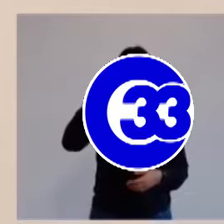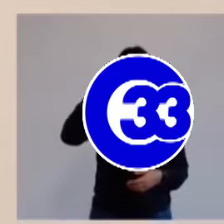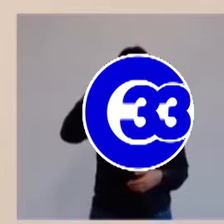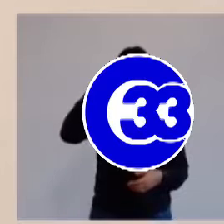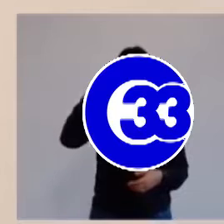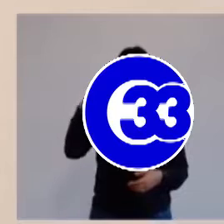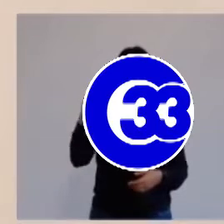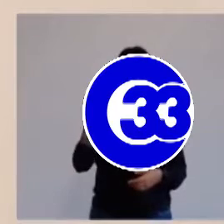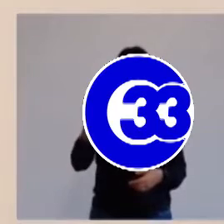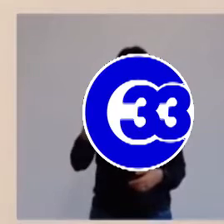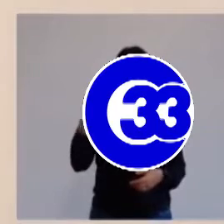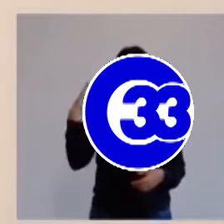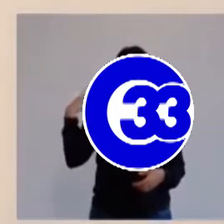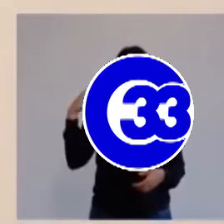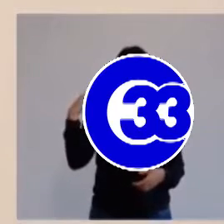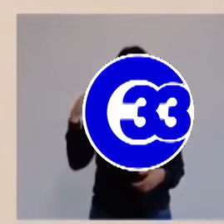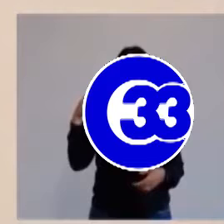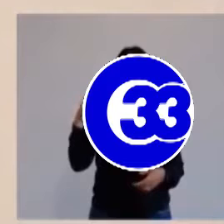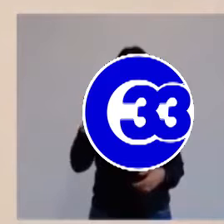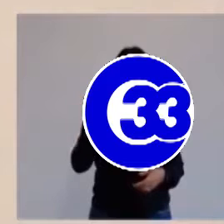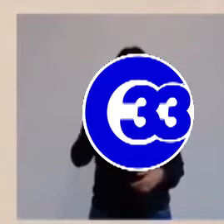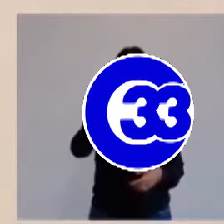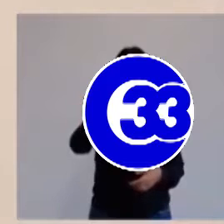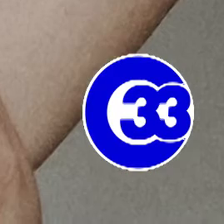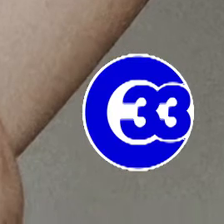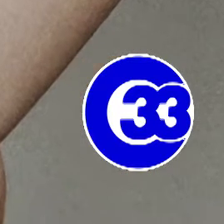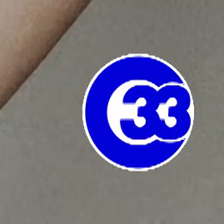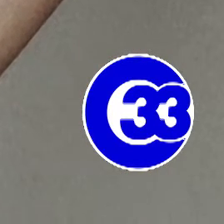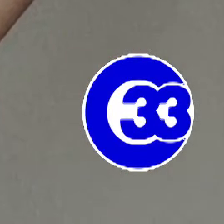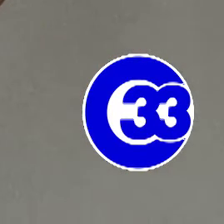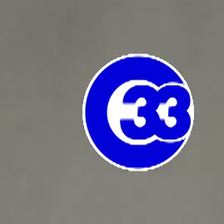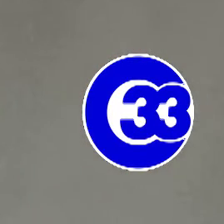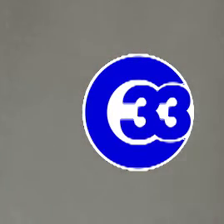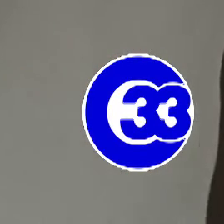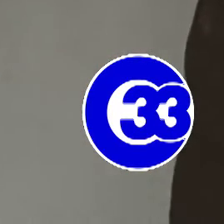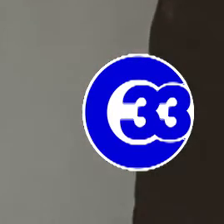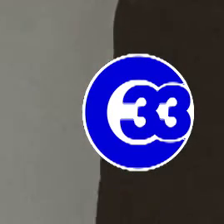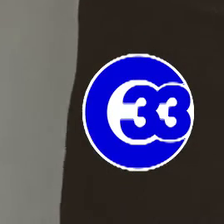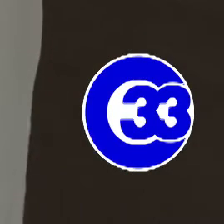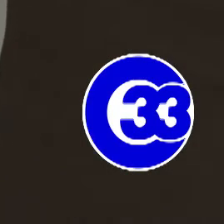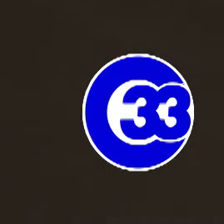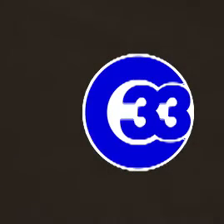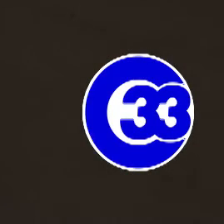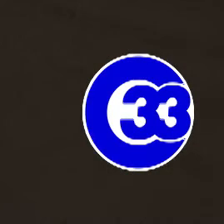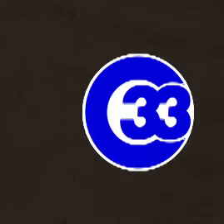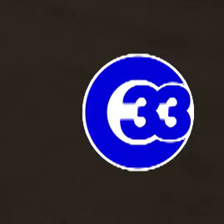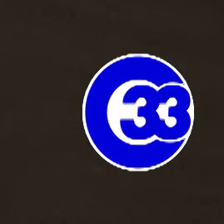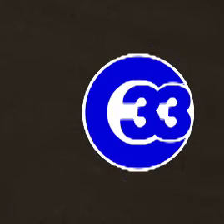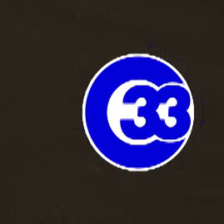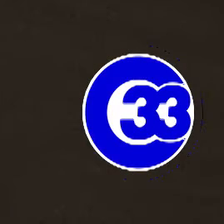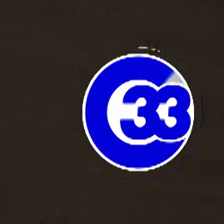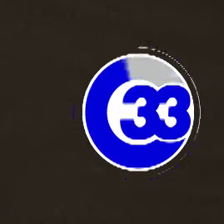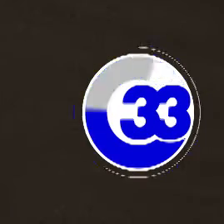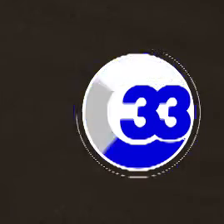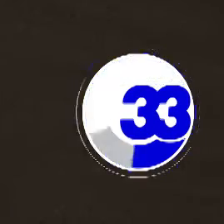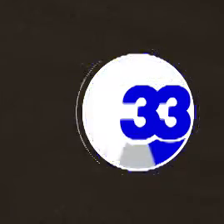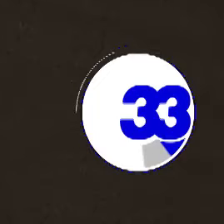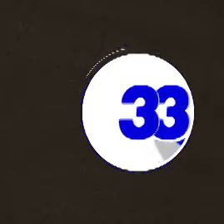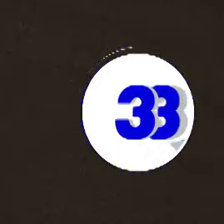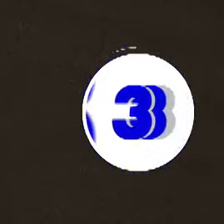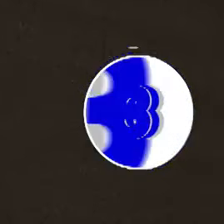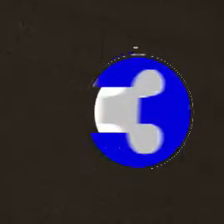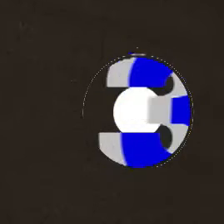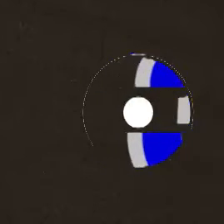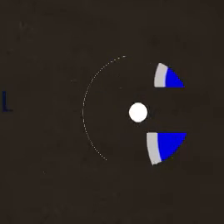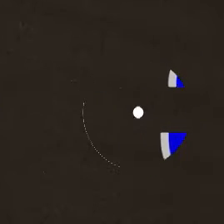su vida. Ondina Castillo, del Fondo de Población de Naciones Unidas, destacó que estos números se repiten con mayor frecuencia en mujeres que se encuentran en el